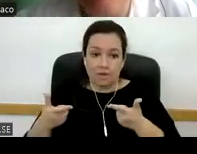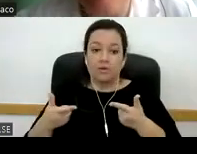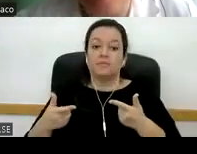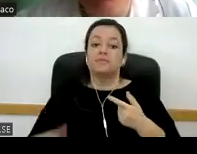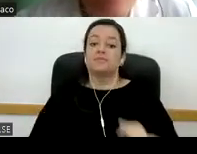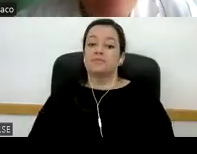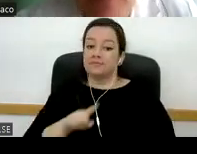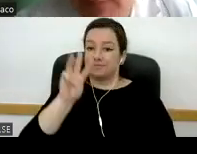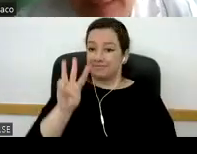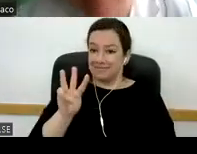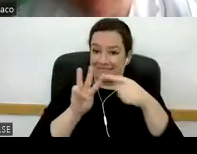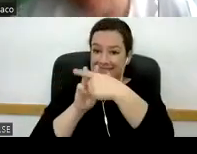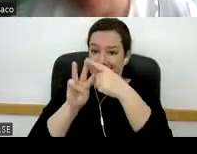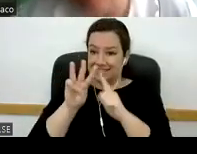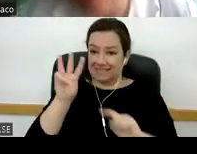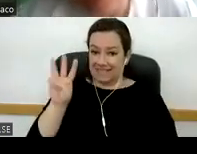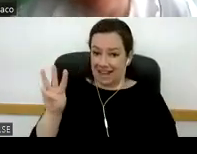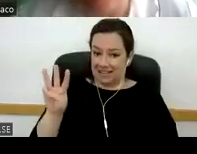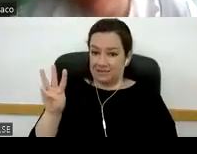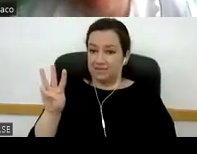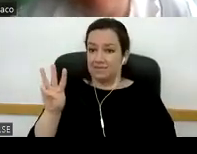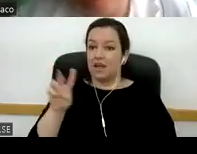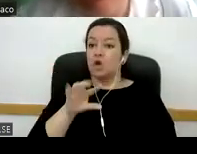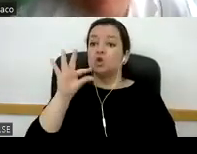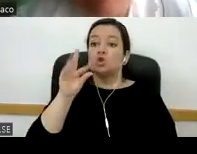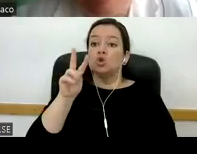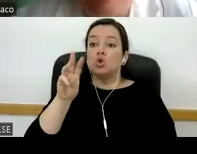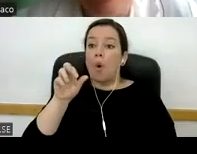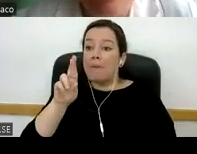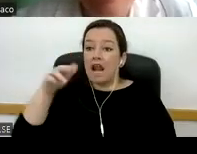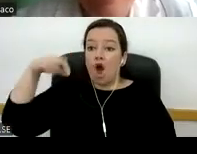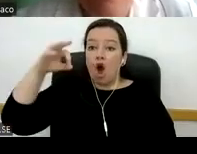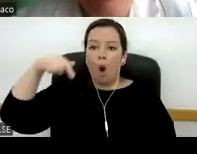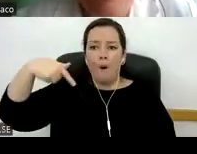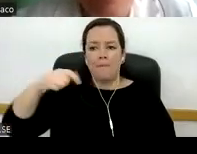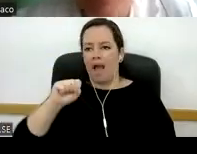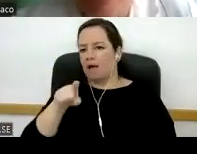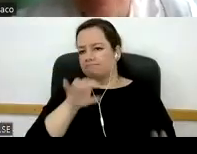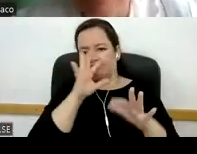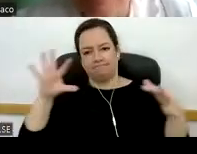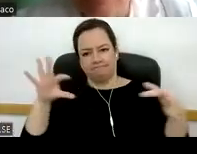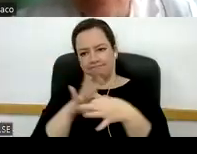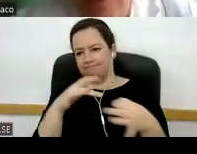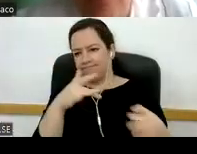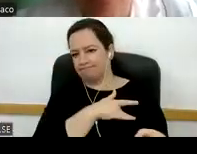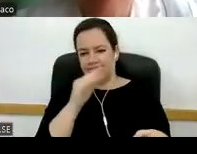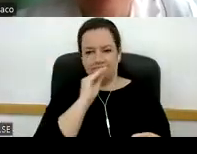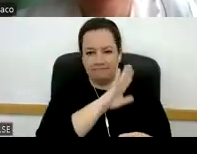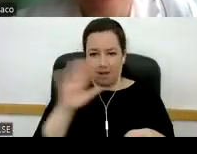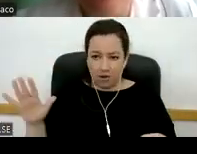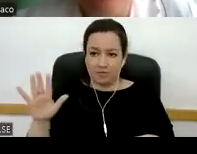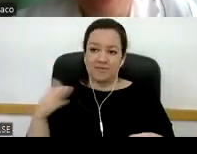ProBalance y el Super Omega. Este es el cardiovascular, quizás el es más interesante porque están los 3 que